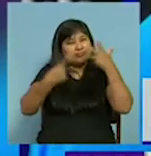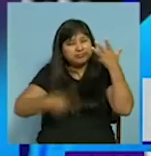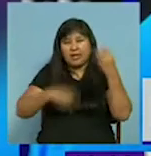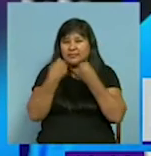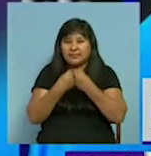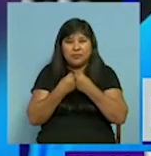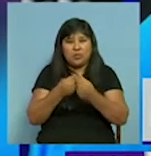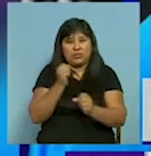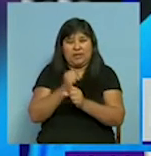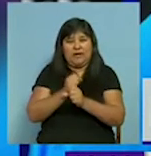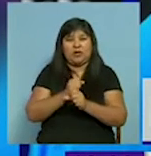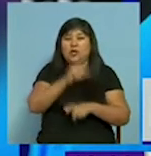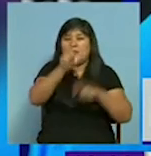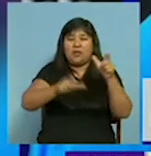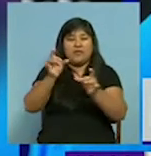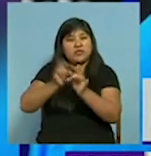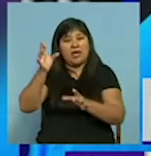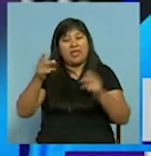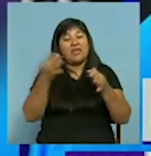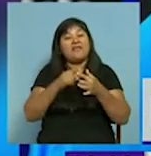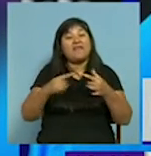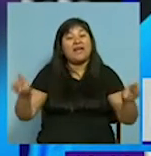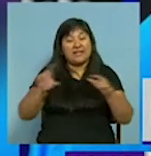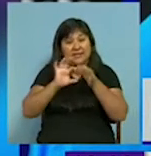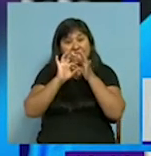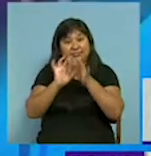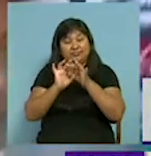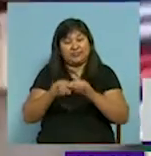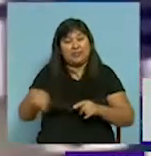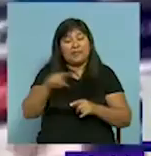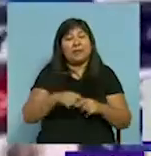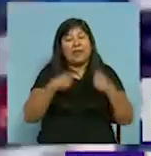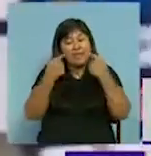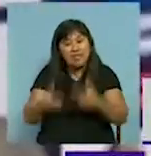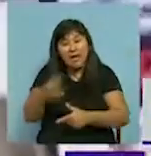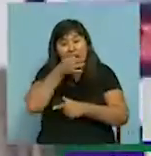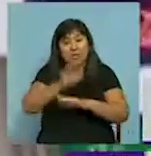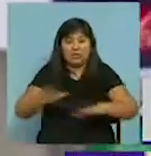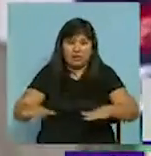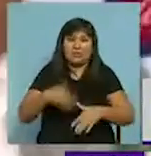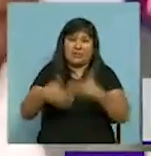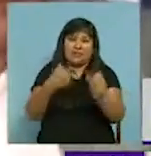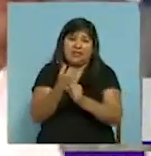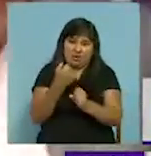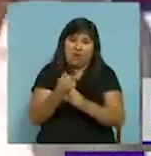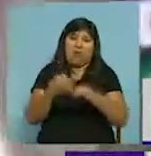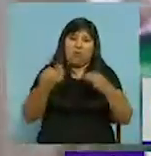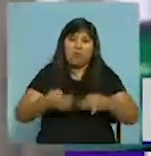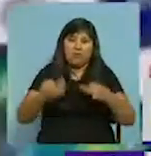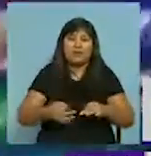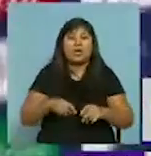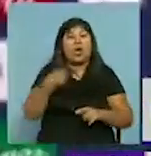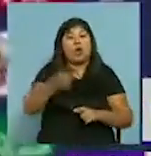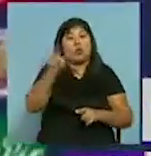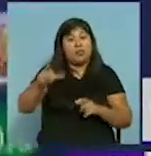multidisciplinario que lo hemos desarrollado en muy buena manera y con muy buenos profesionales en donde